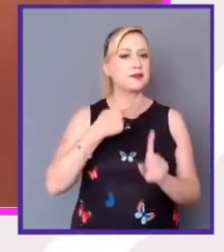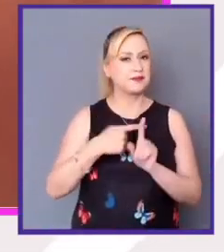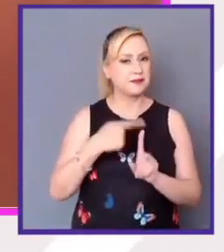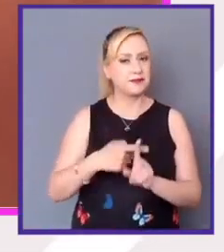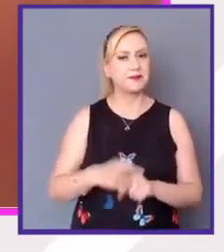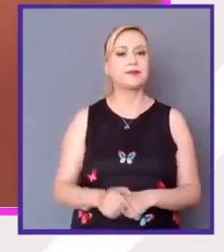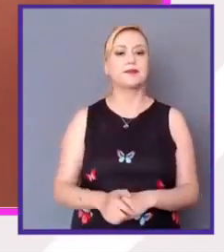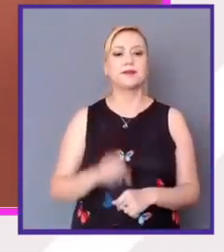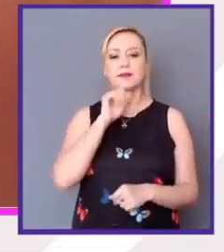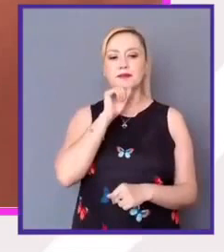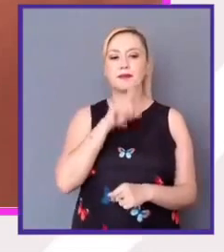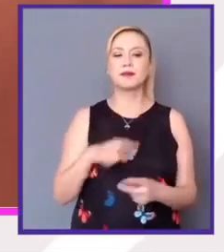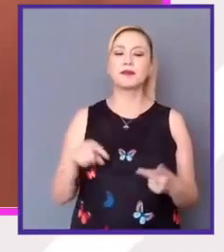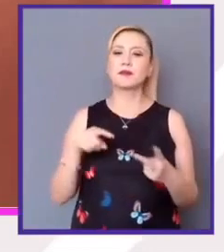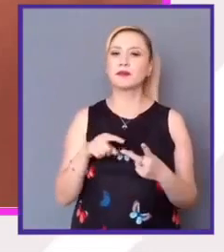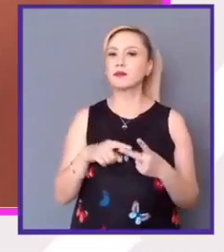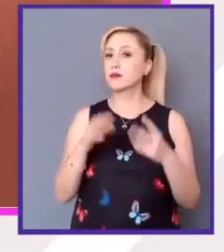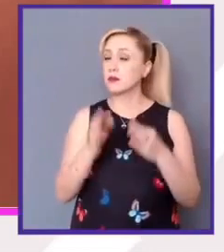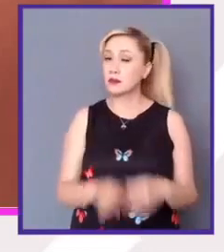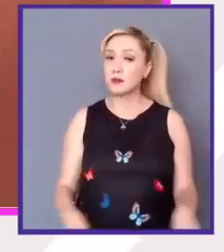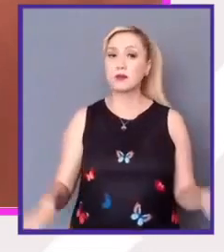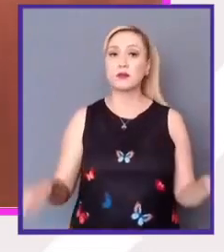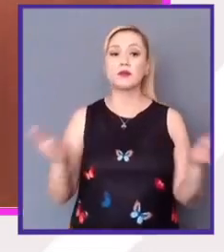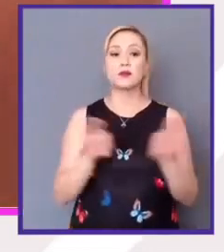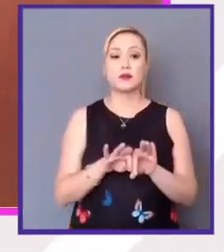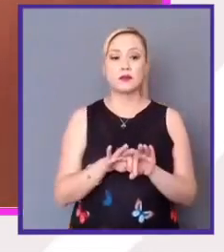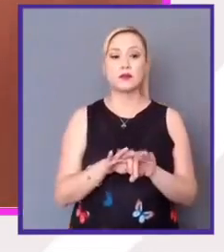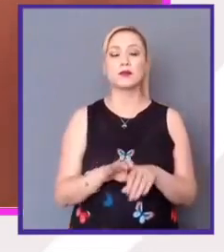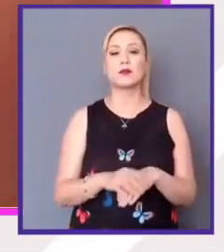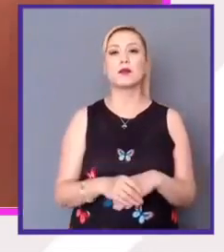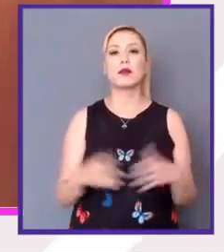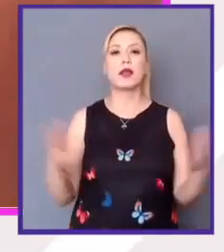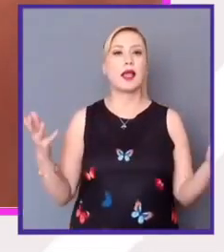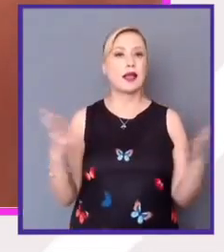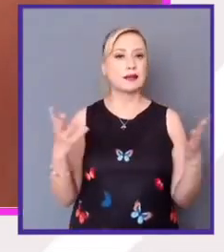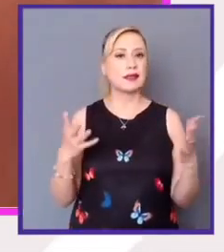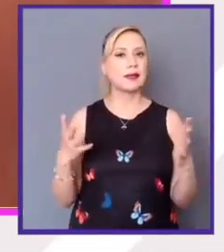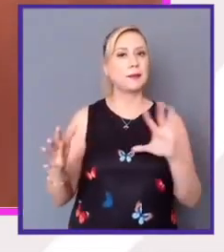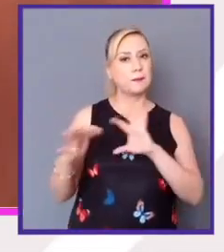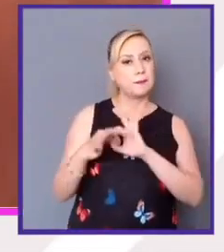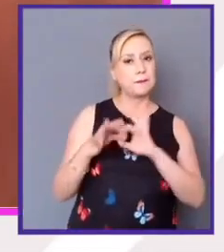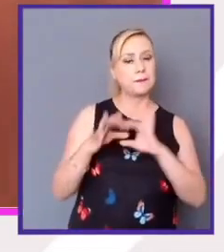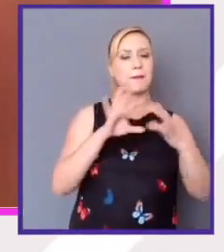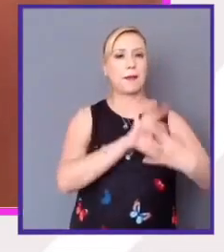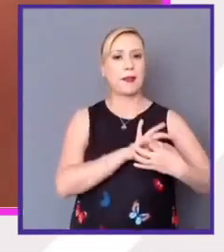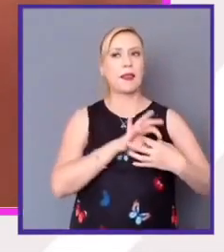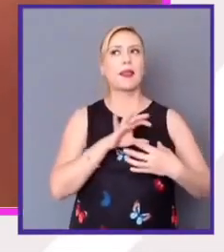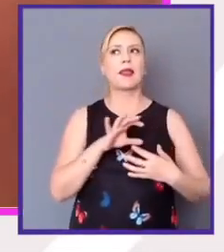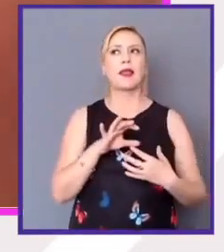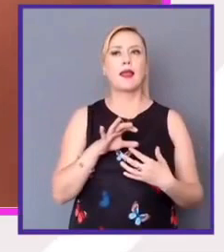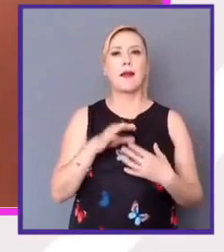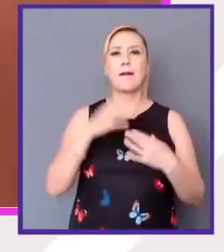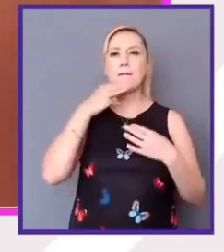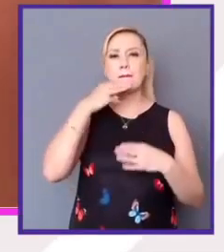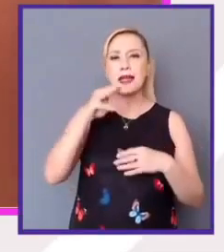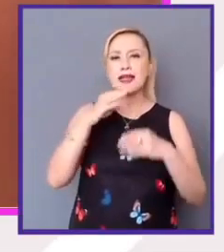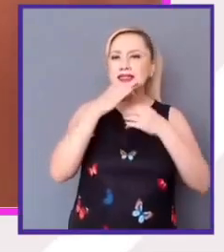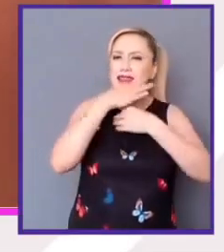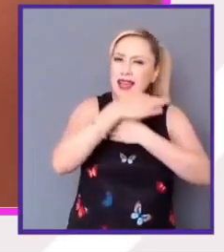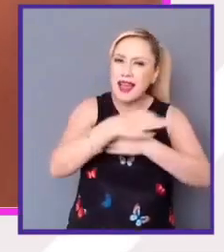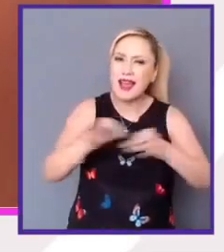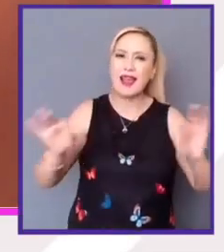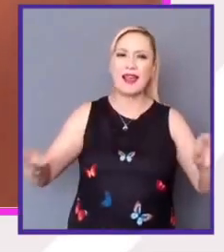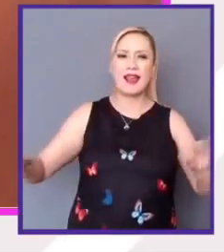También consideramos que es bien importante, además de la creación de redes, colocar este mensaje en el colectivo,